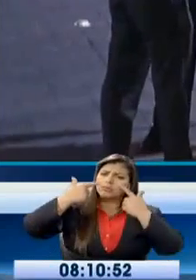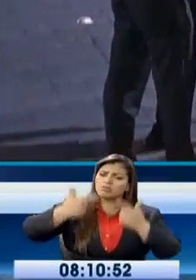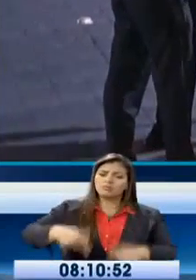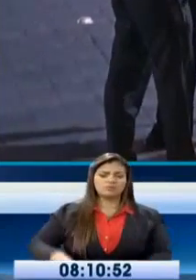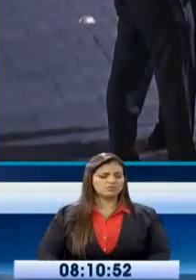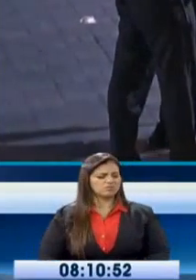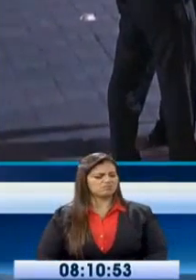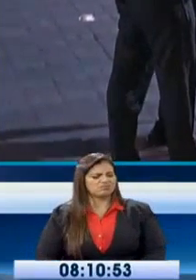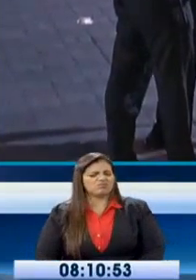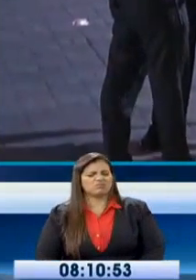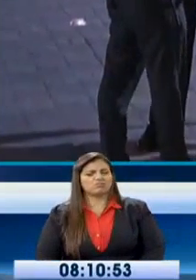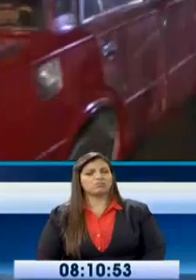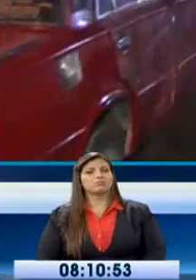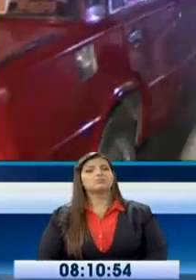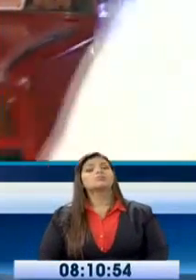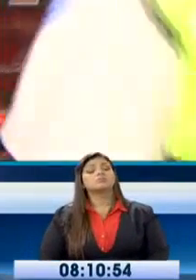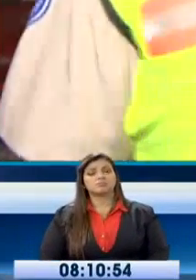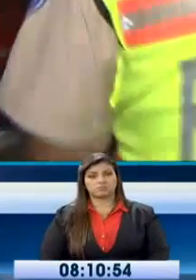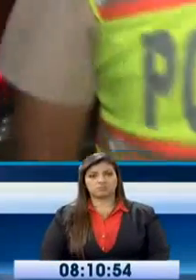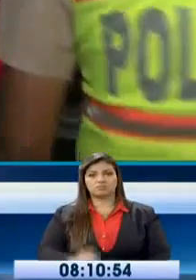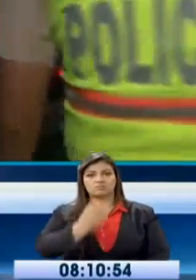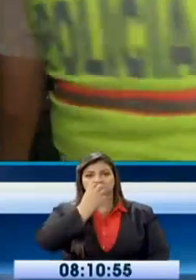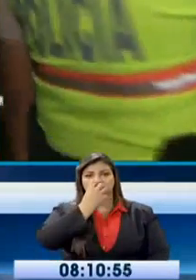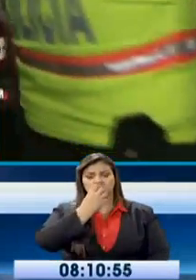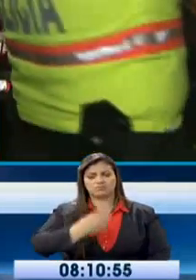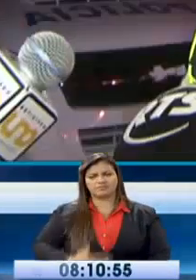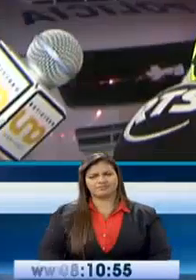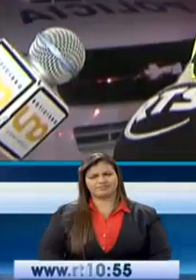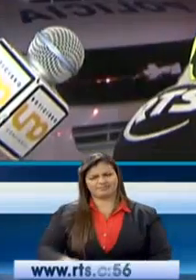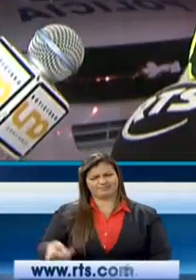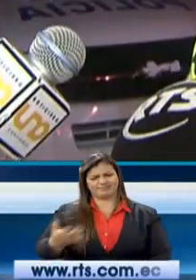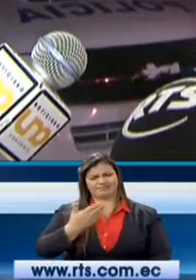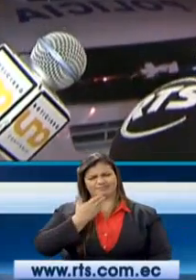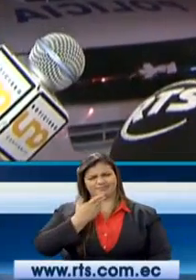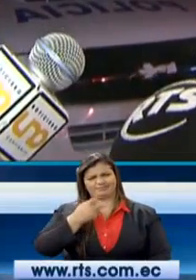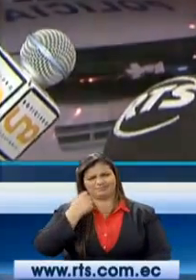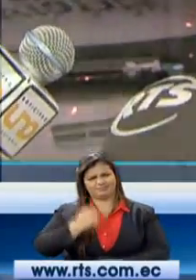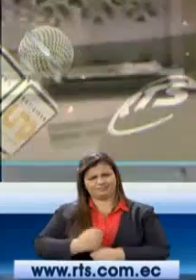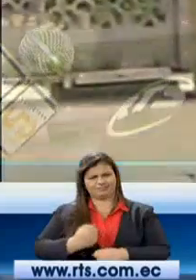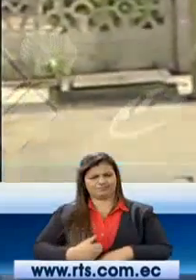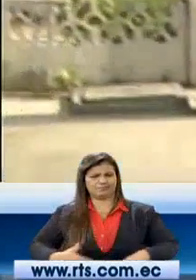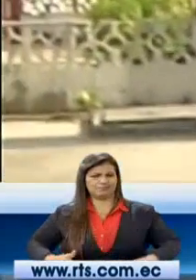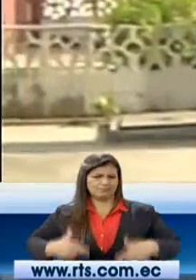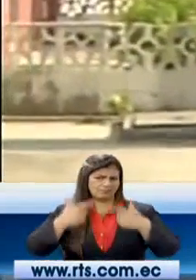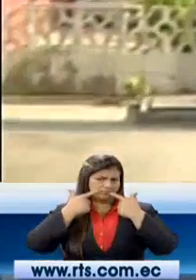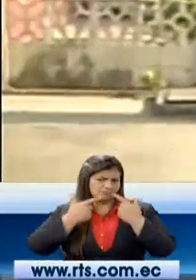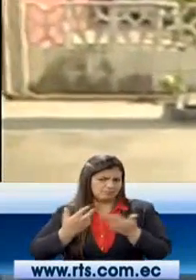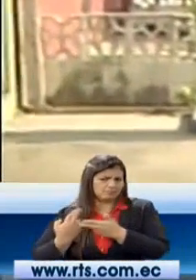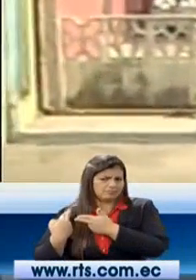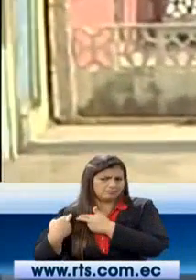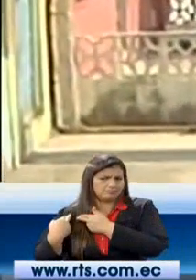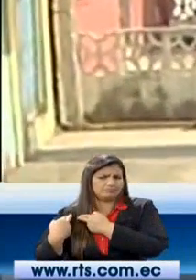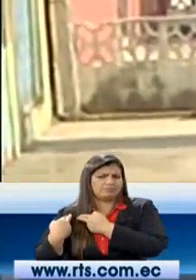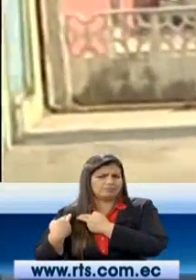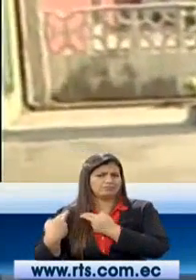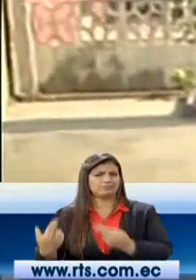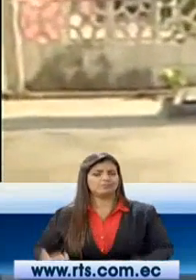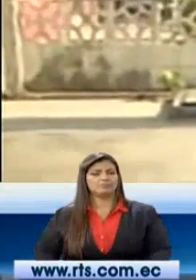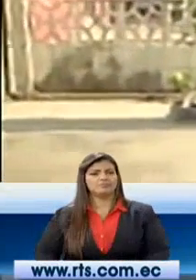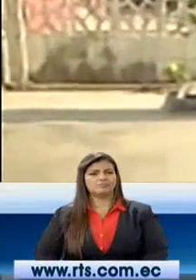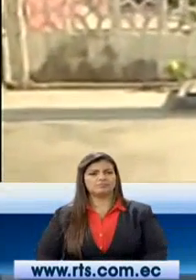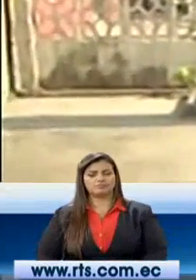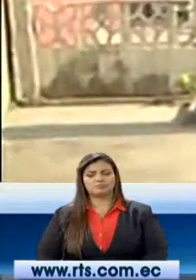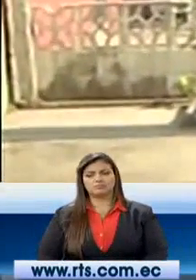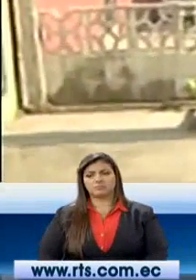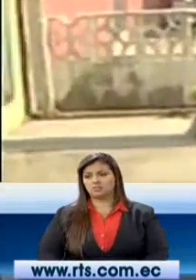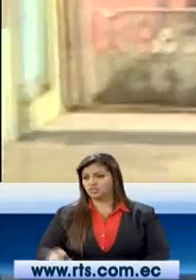Imagínense un lastre que tienen entonces, que si se le dice alguna cosa se pone molesto, ¿no? Va a haber que cambiarlo entonces. Ese señor, haya otra persona que a lo mejor está